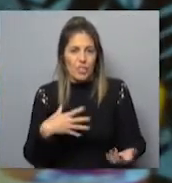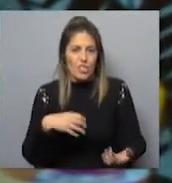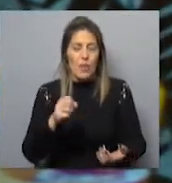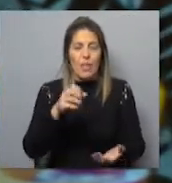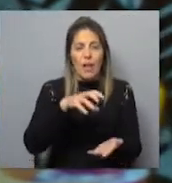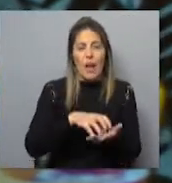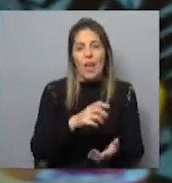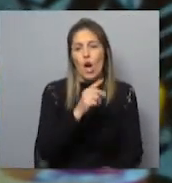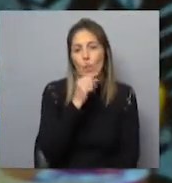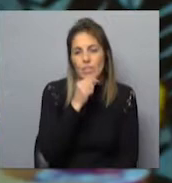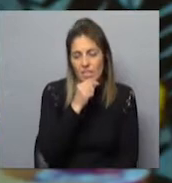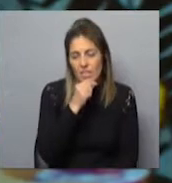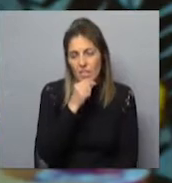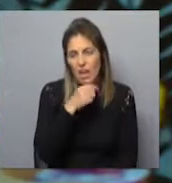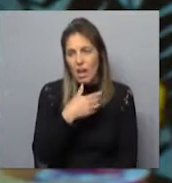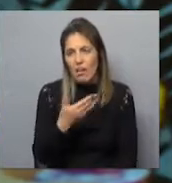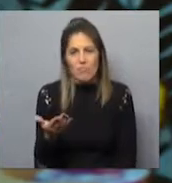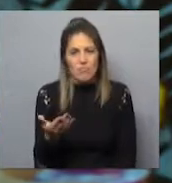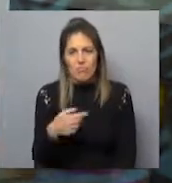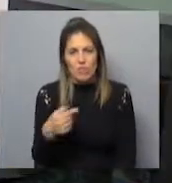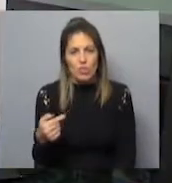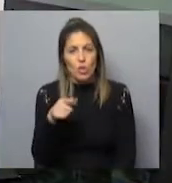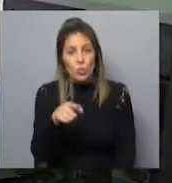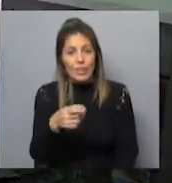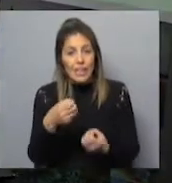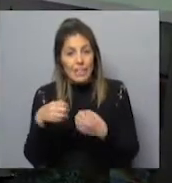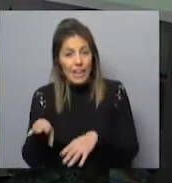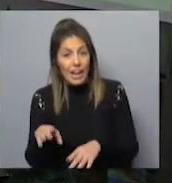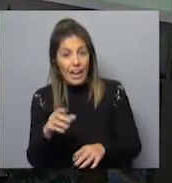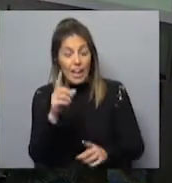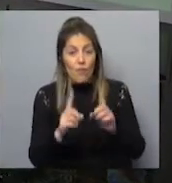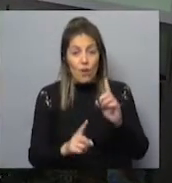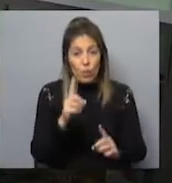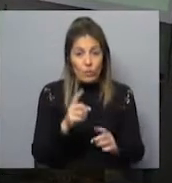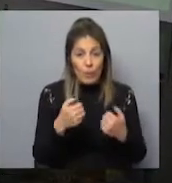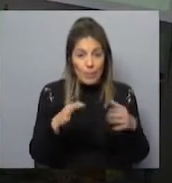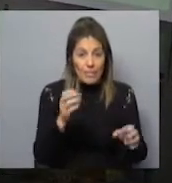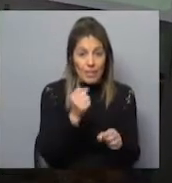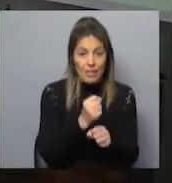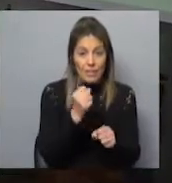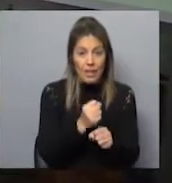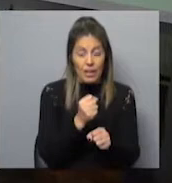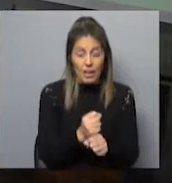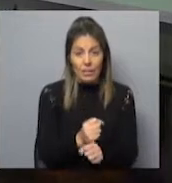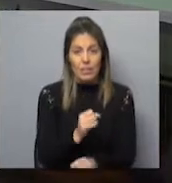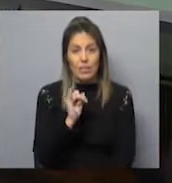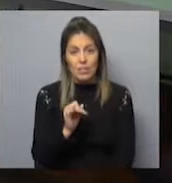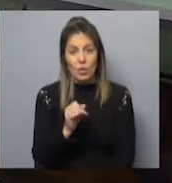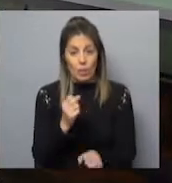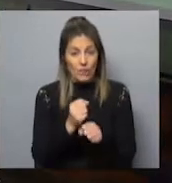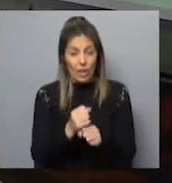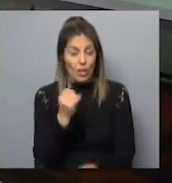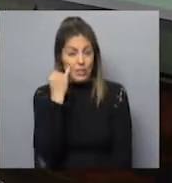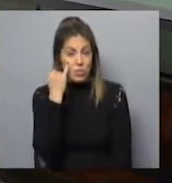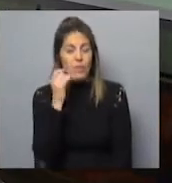comisaría seccional tuviste que dejar la facultad yo quería trabajar como trabajadora sexual y